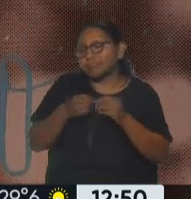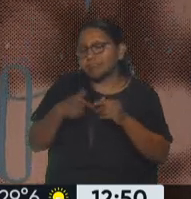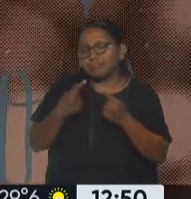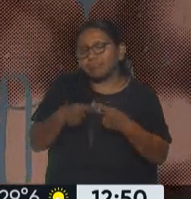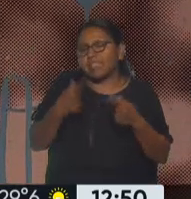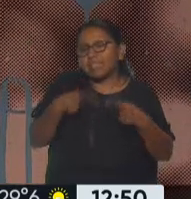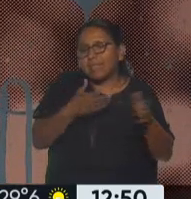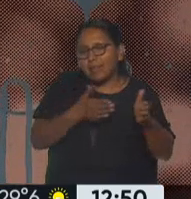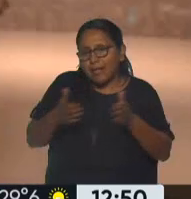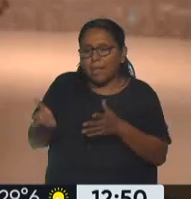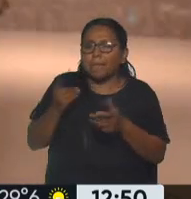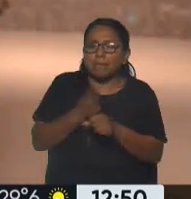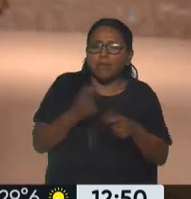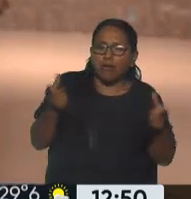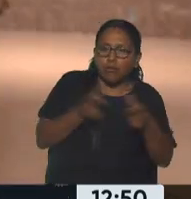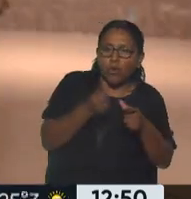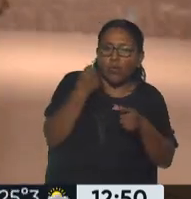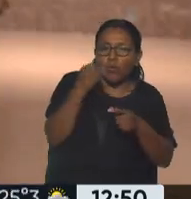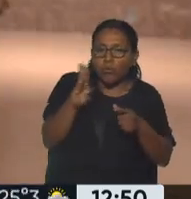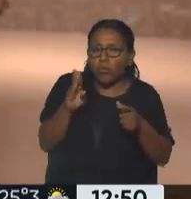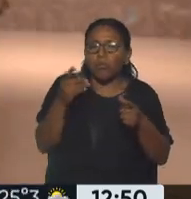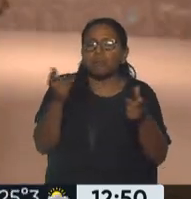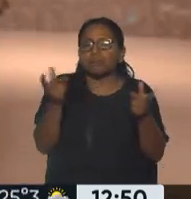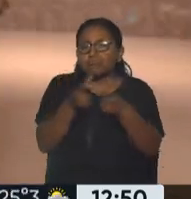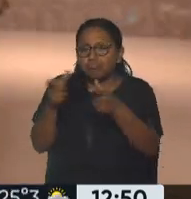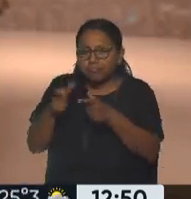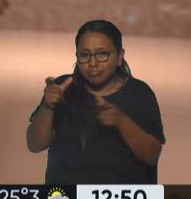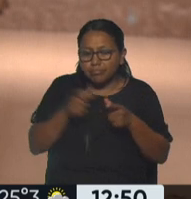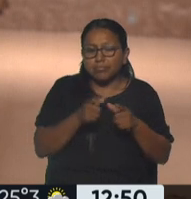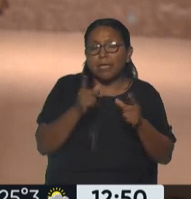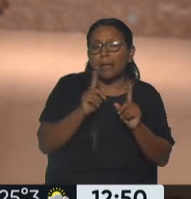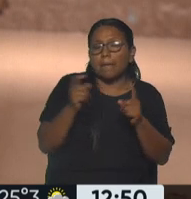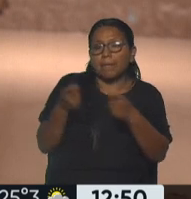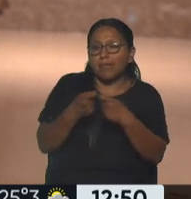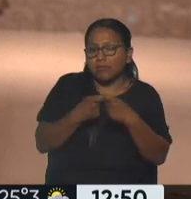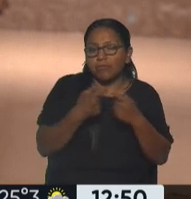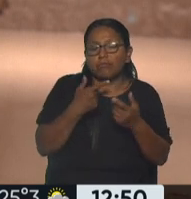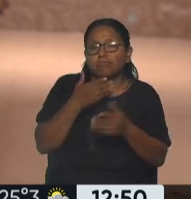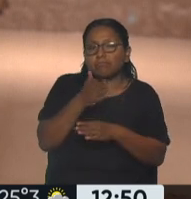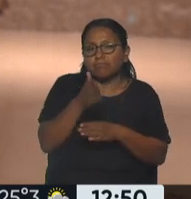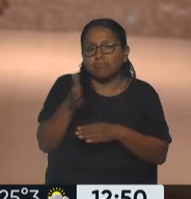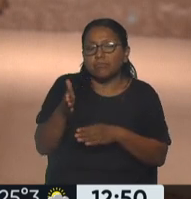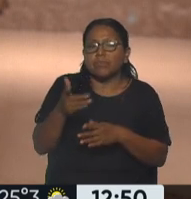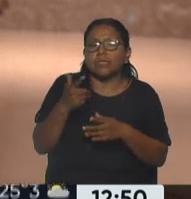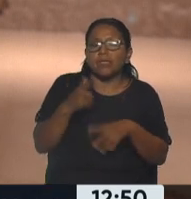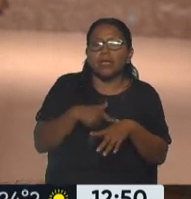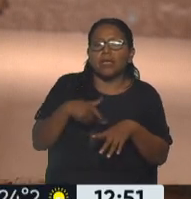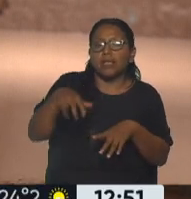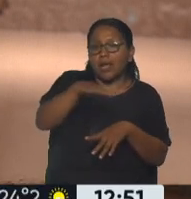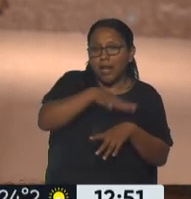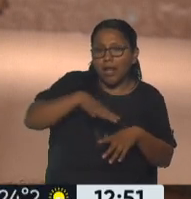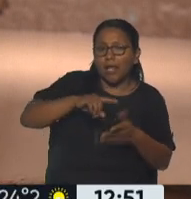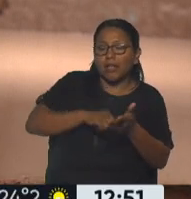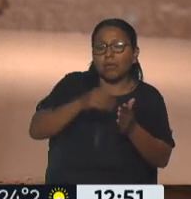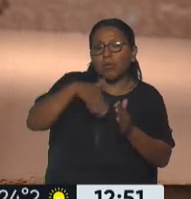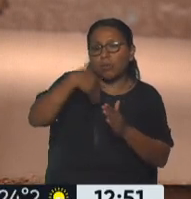varias etapas. Primero reunirnos con clubes, fueron las primeras asociaciones a las que nos acercamos. Los clubes, primero el área metropolitana, después del